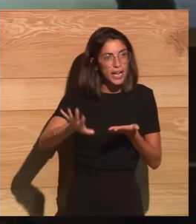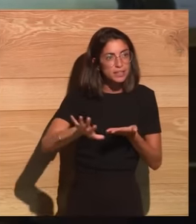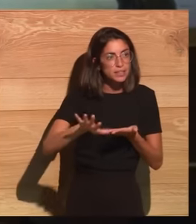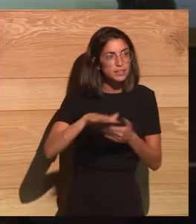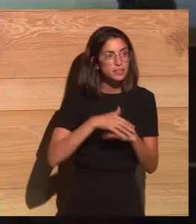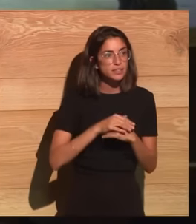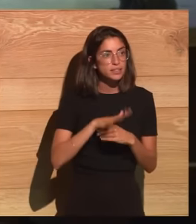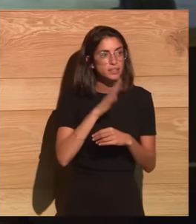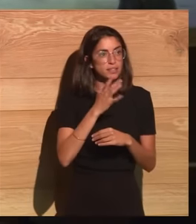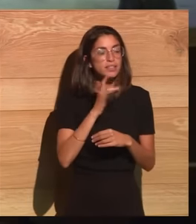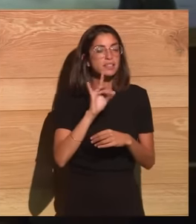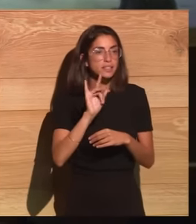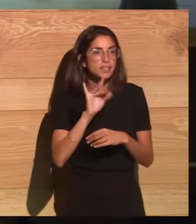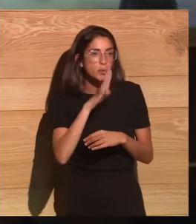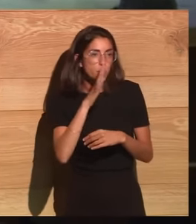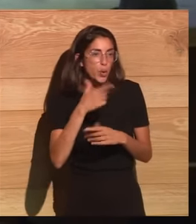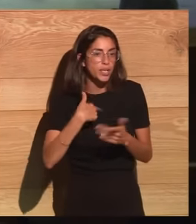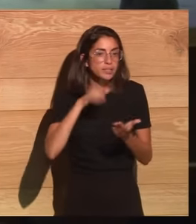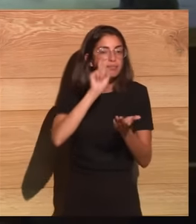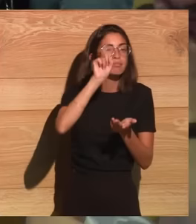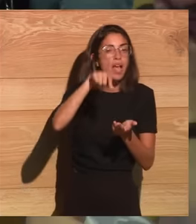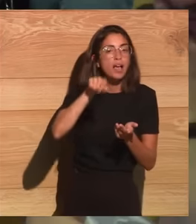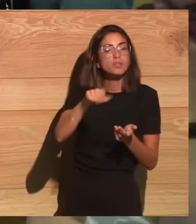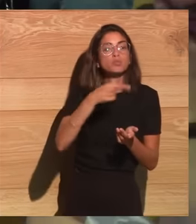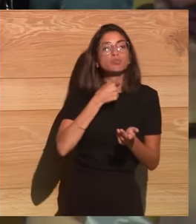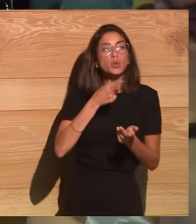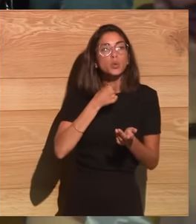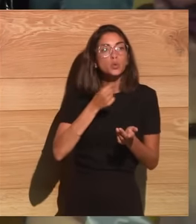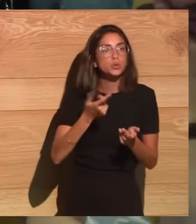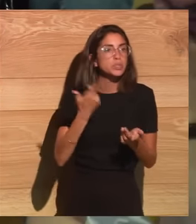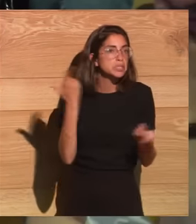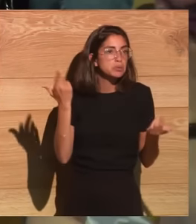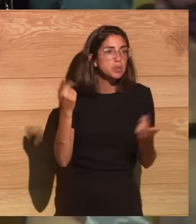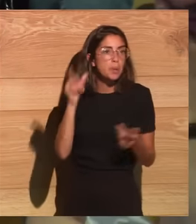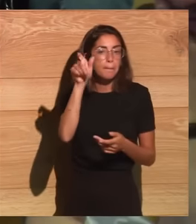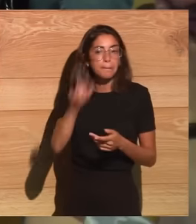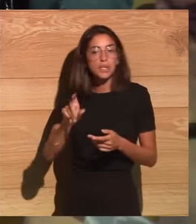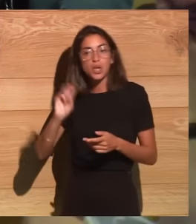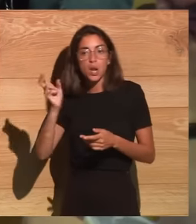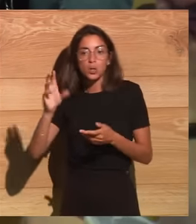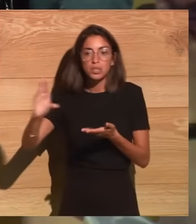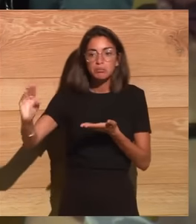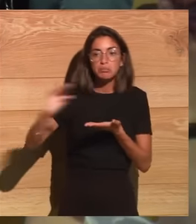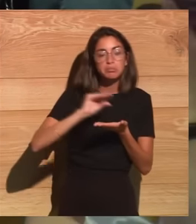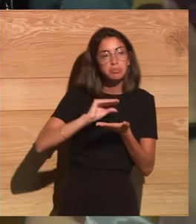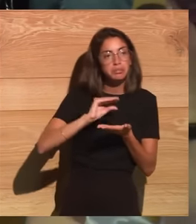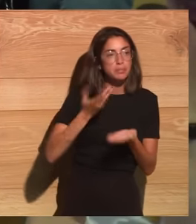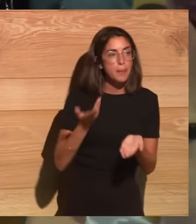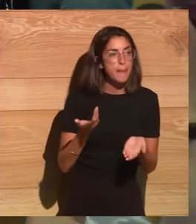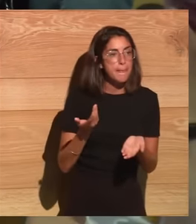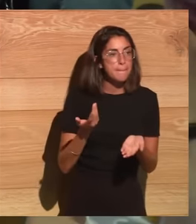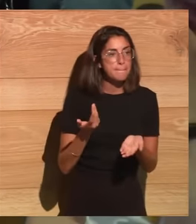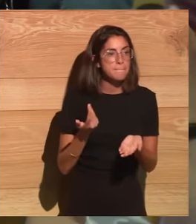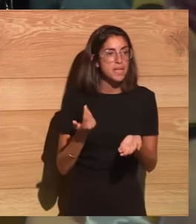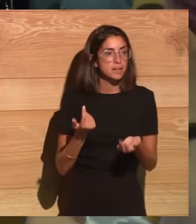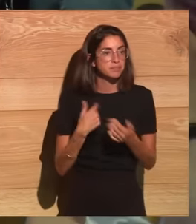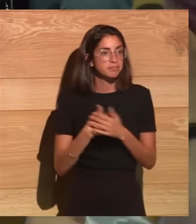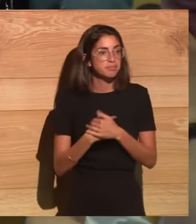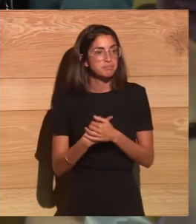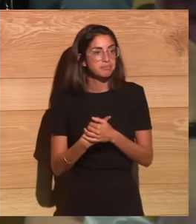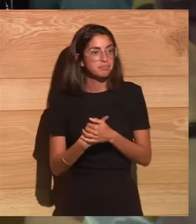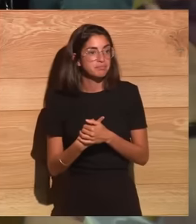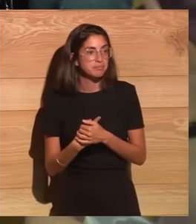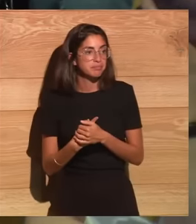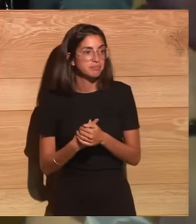Seleccionas lo que te gusta y llega. Viene un señor y te lo trae. Yo por lo menos yo no pago nada. Yo tengo mi casa llena de objetos. Digo, joder.